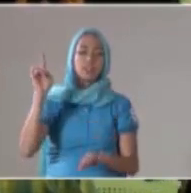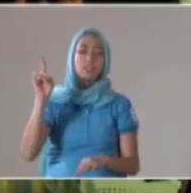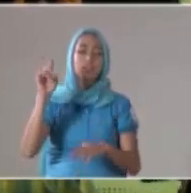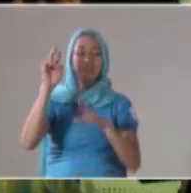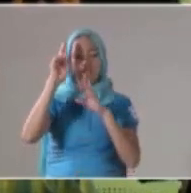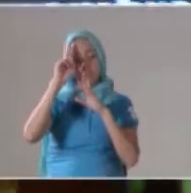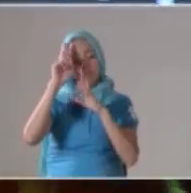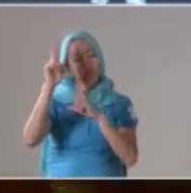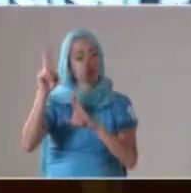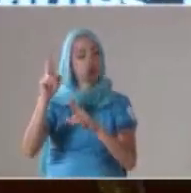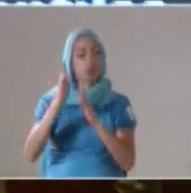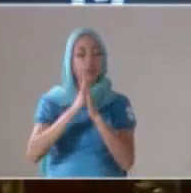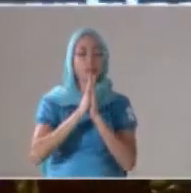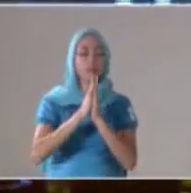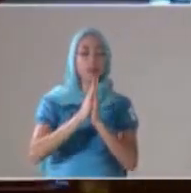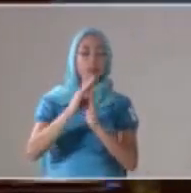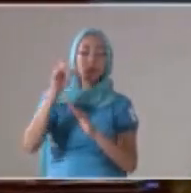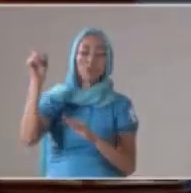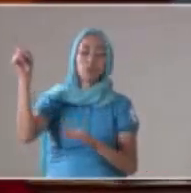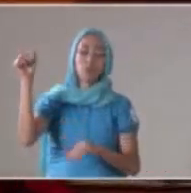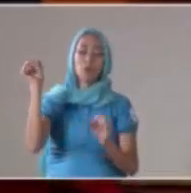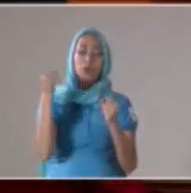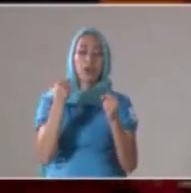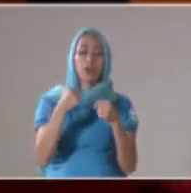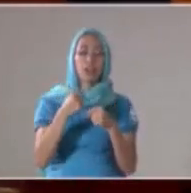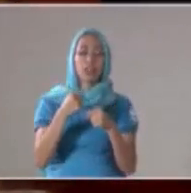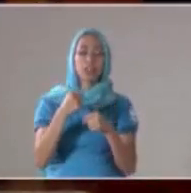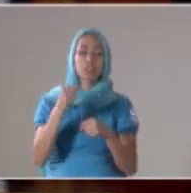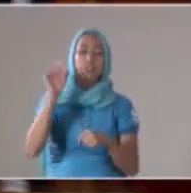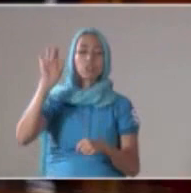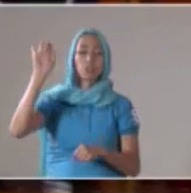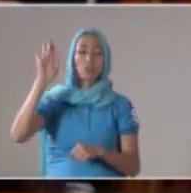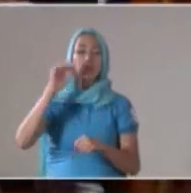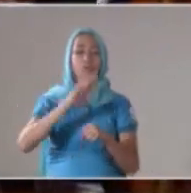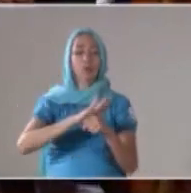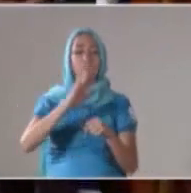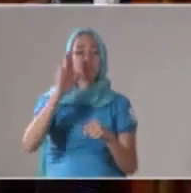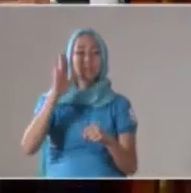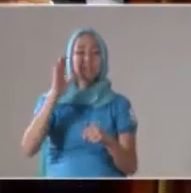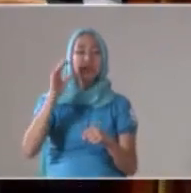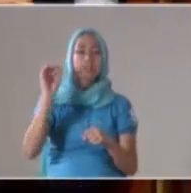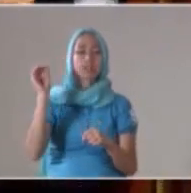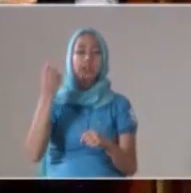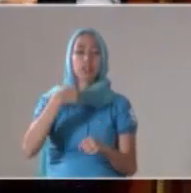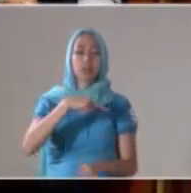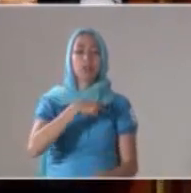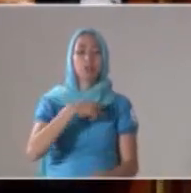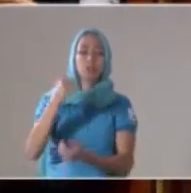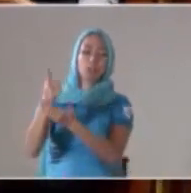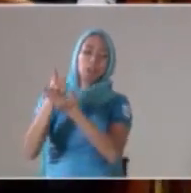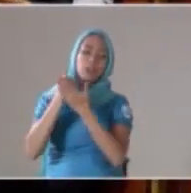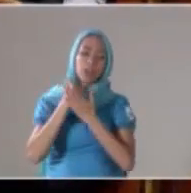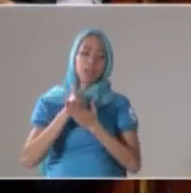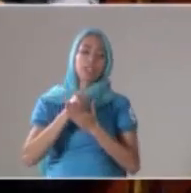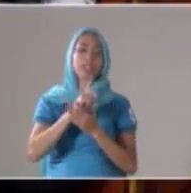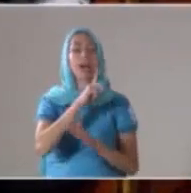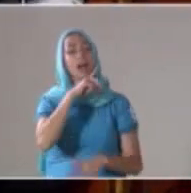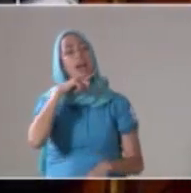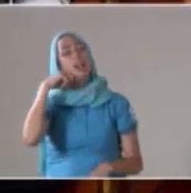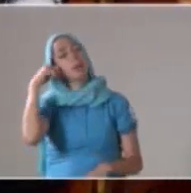Respetuosamente te pedimos que cumplas tu promesa, que nos habrías de ayudar a enamorarnos de